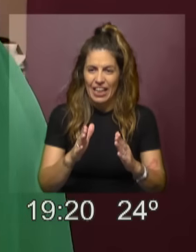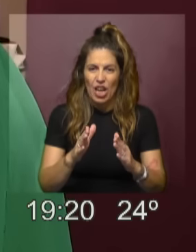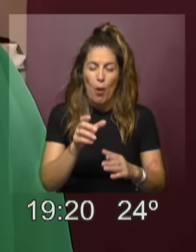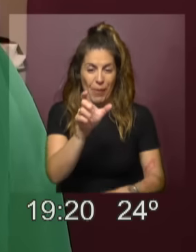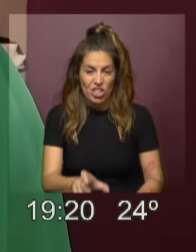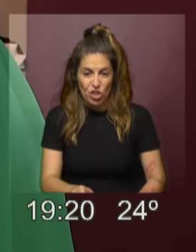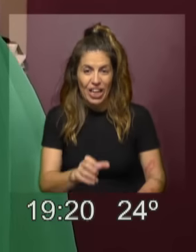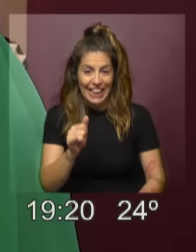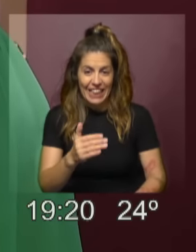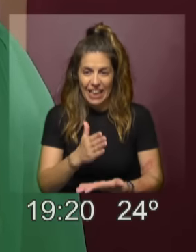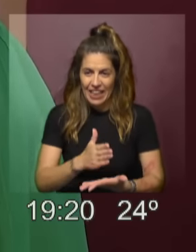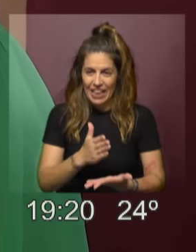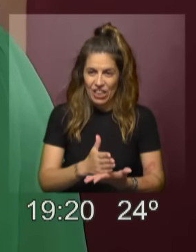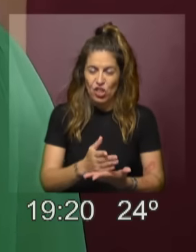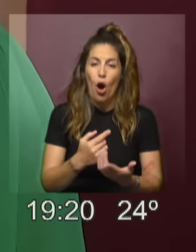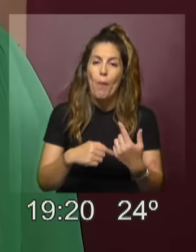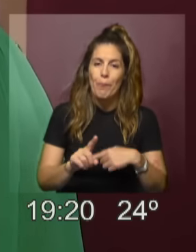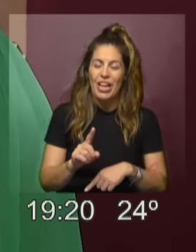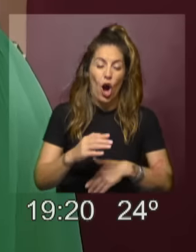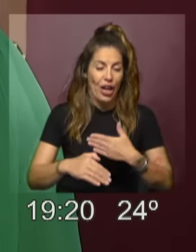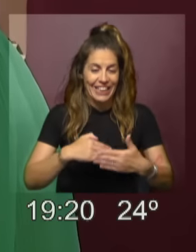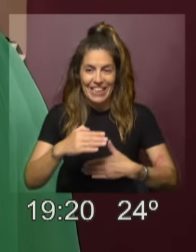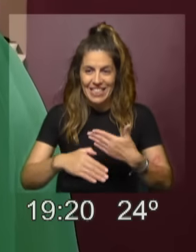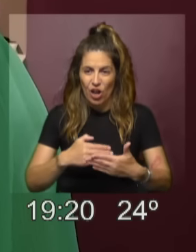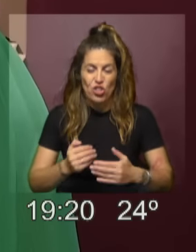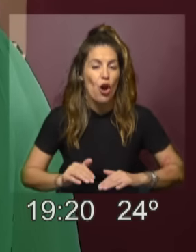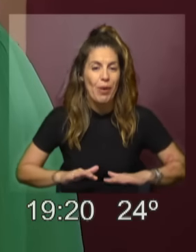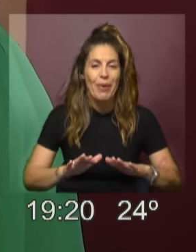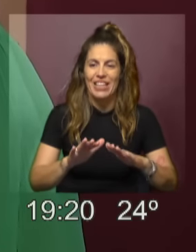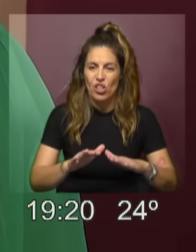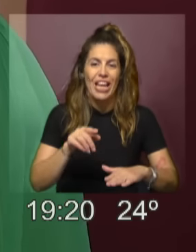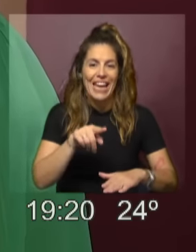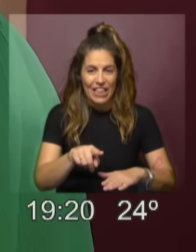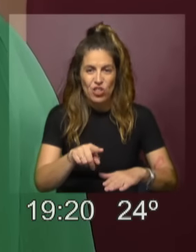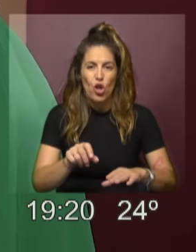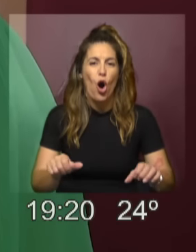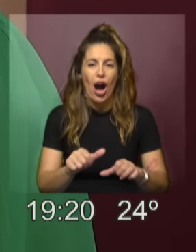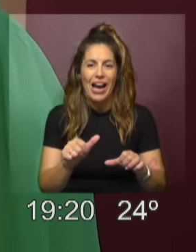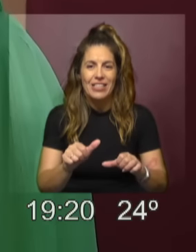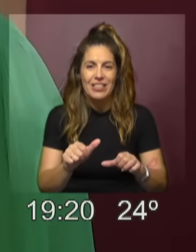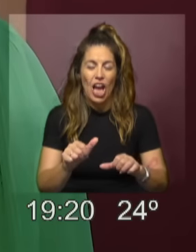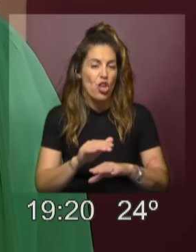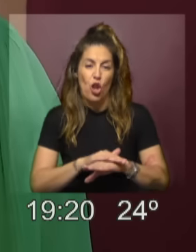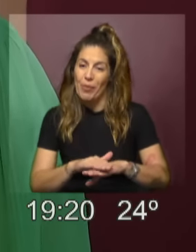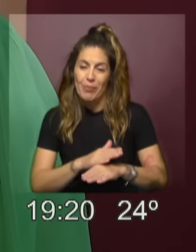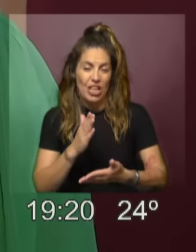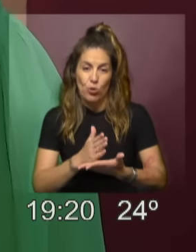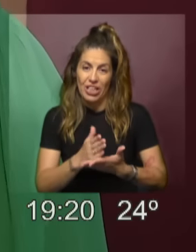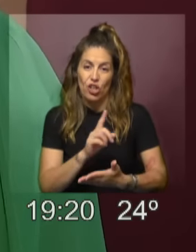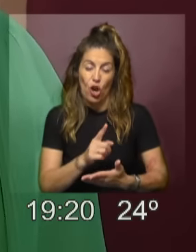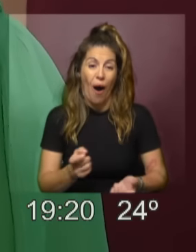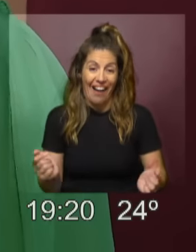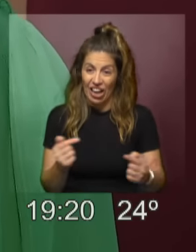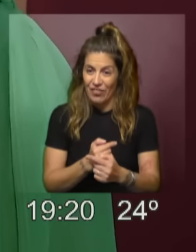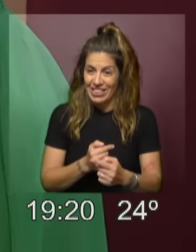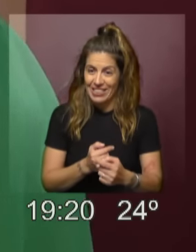sujetos de derecho, pero en desarrollo, en formación, y eso no minimiza sus derechos, sino que al